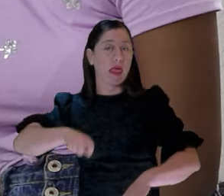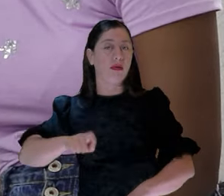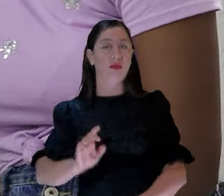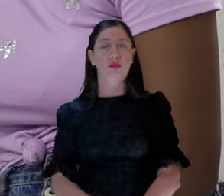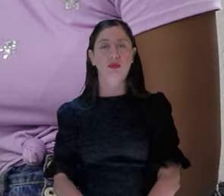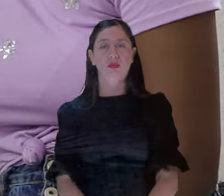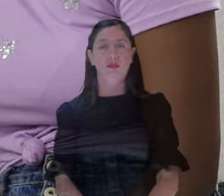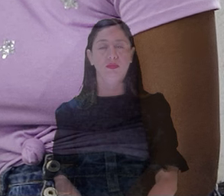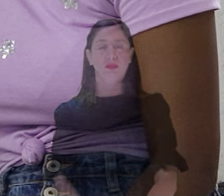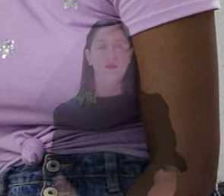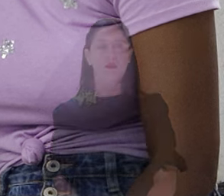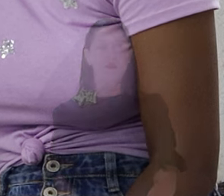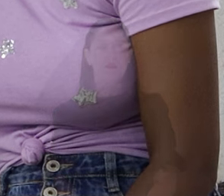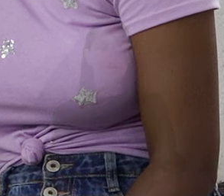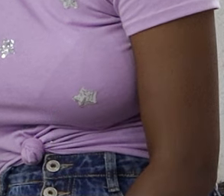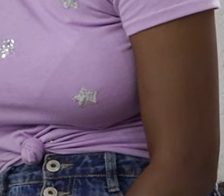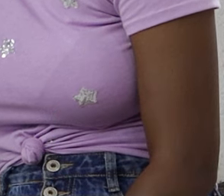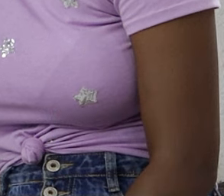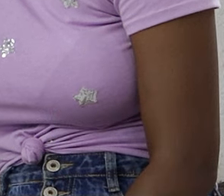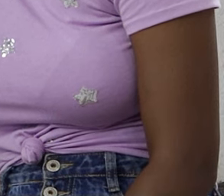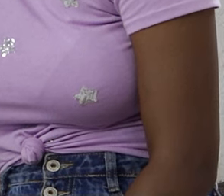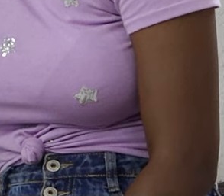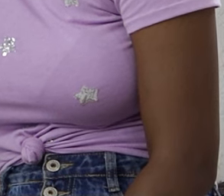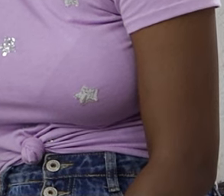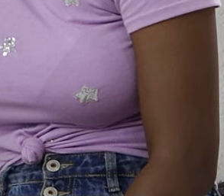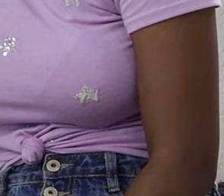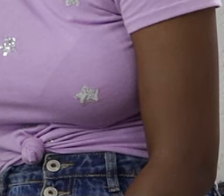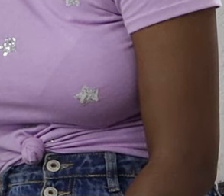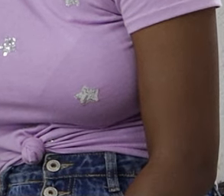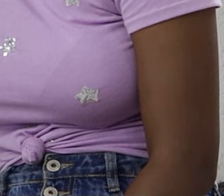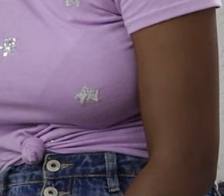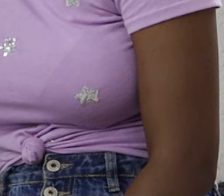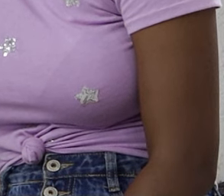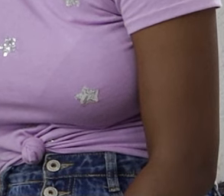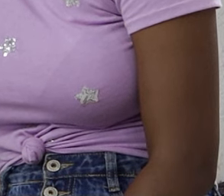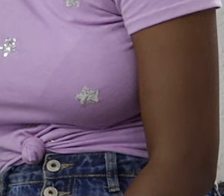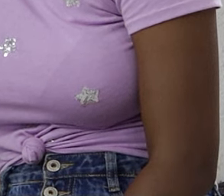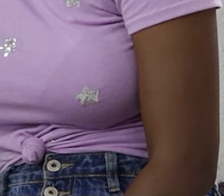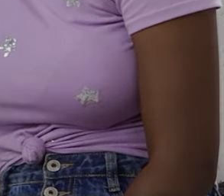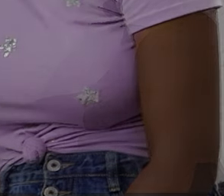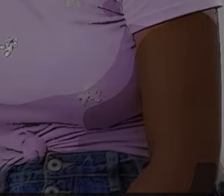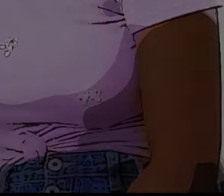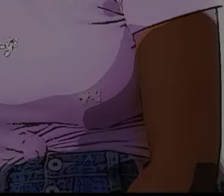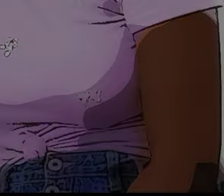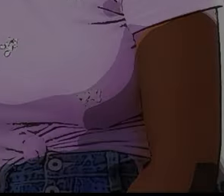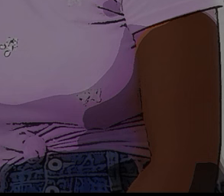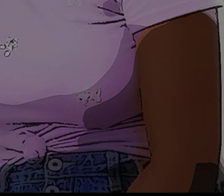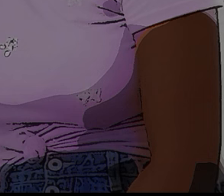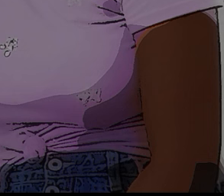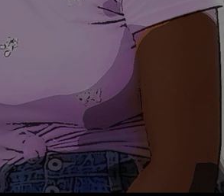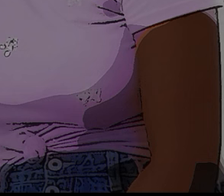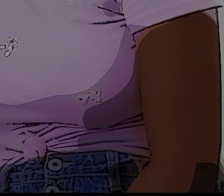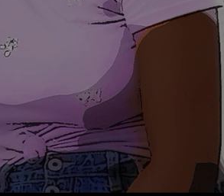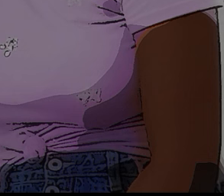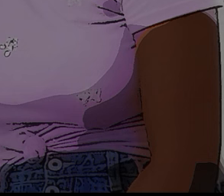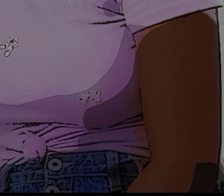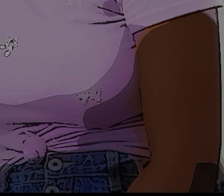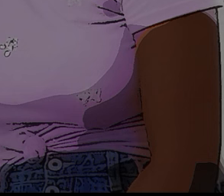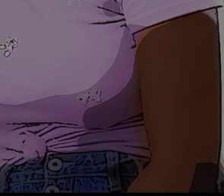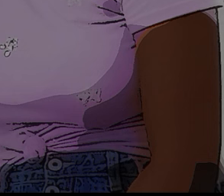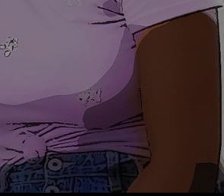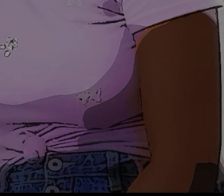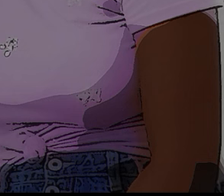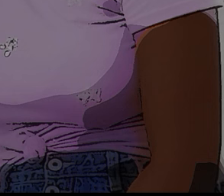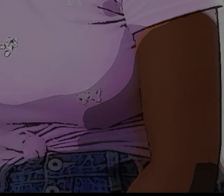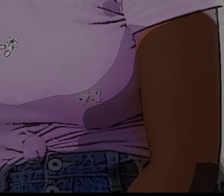a darle. Ya está. Padre, te pido que me eches la bendición. Esto es un himno, esto no es una canción. Ni yo